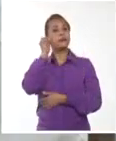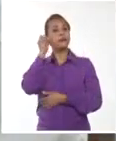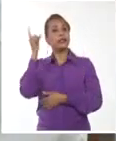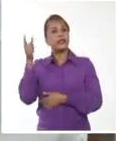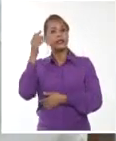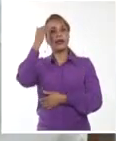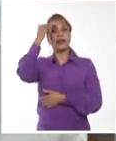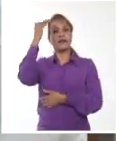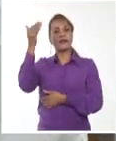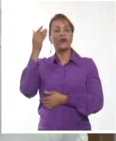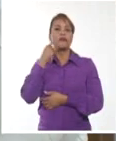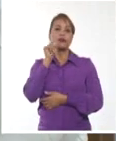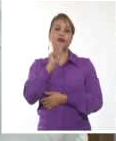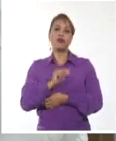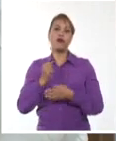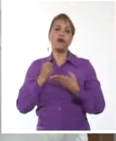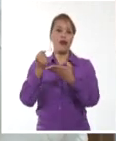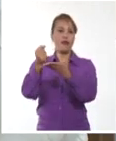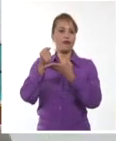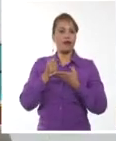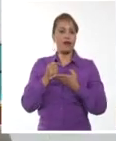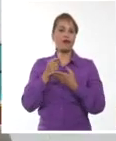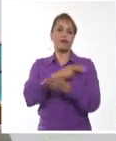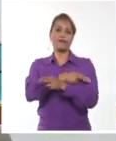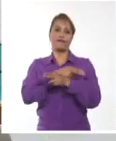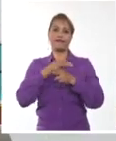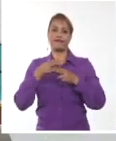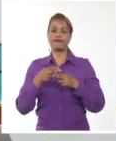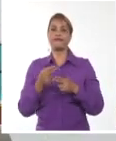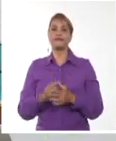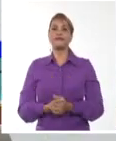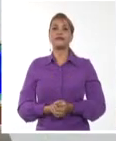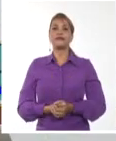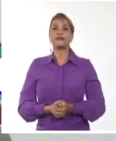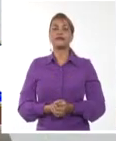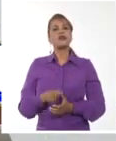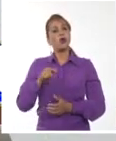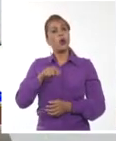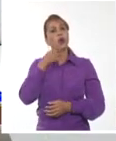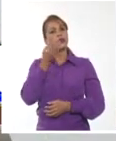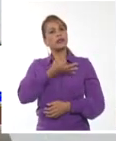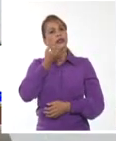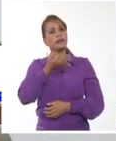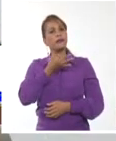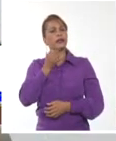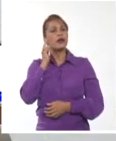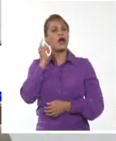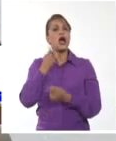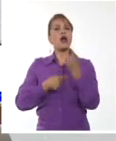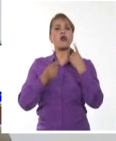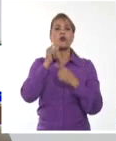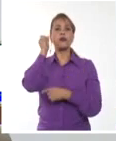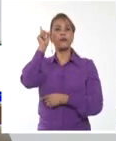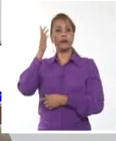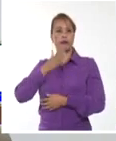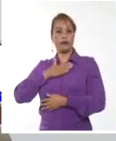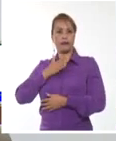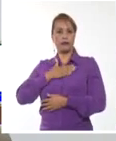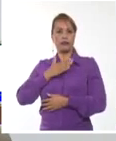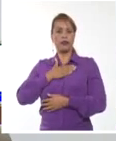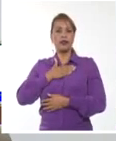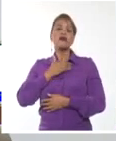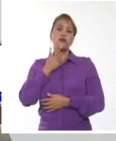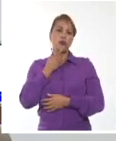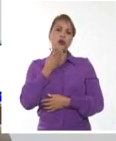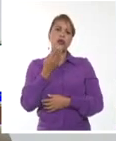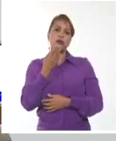agradeció a quienes le acompañaron en este largo camino. Hoy, un breve recuento de algunas de mis experiencias personales puede